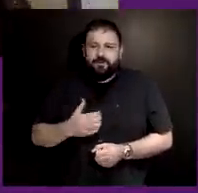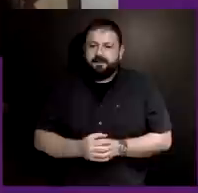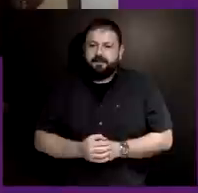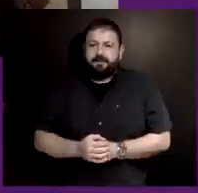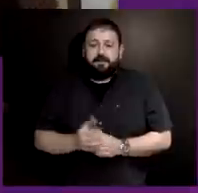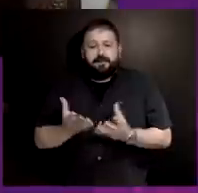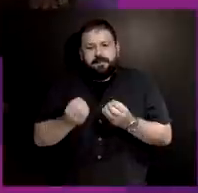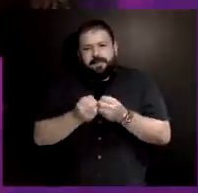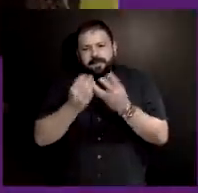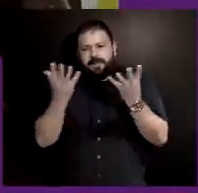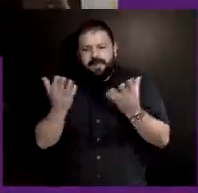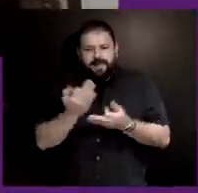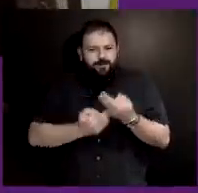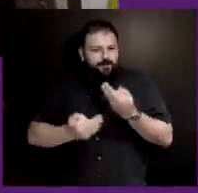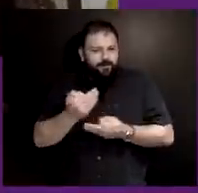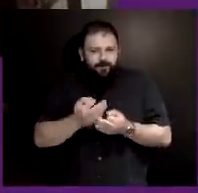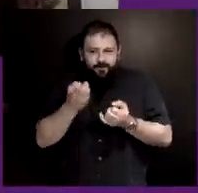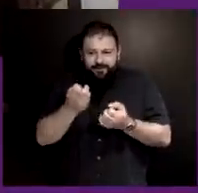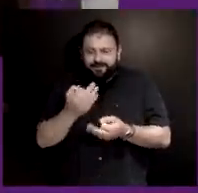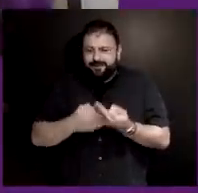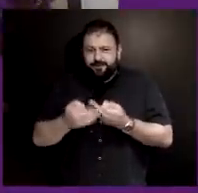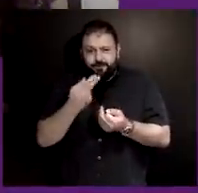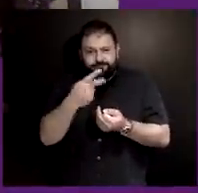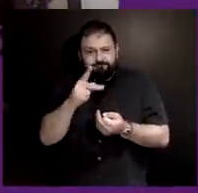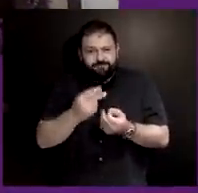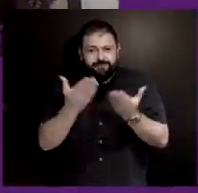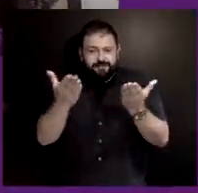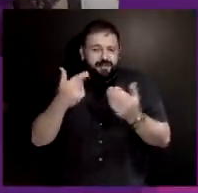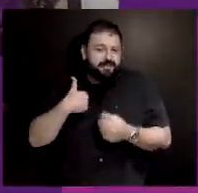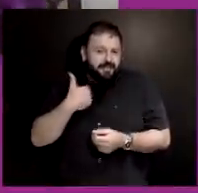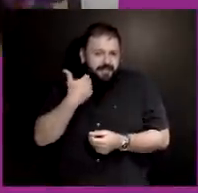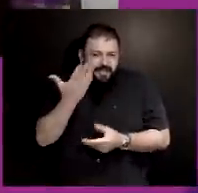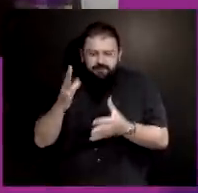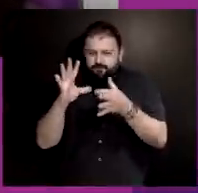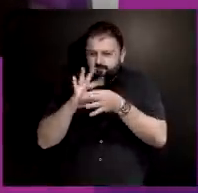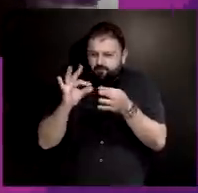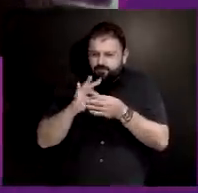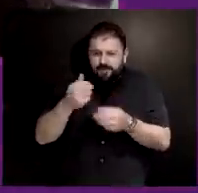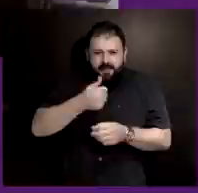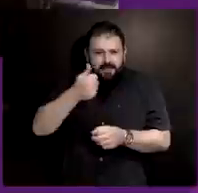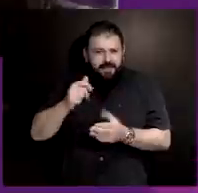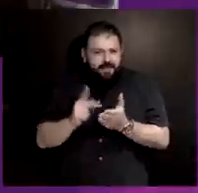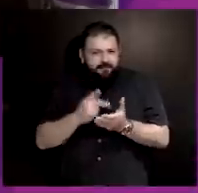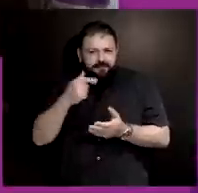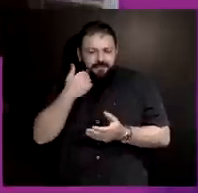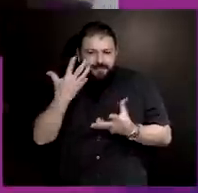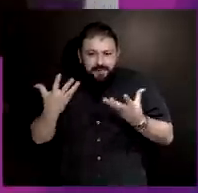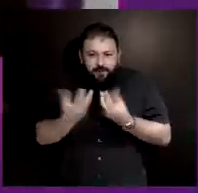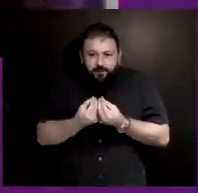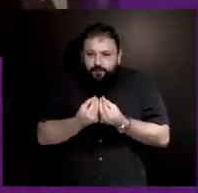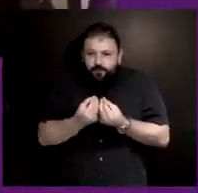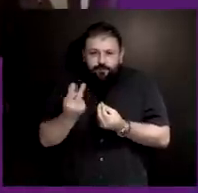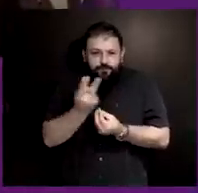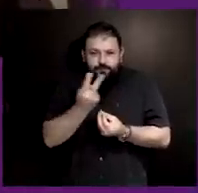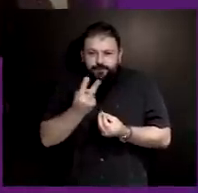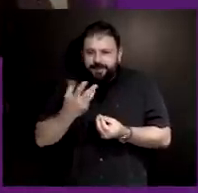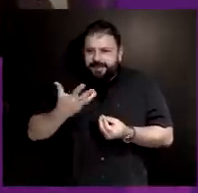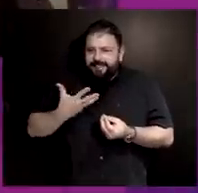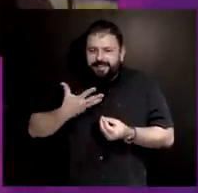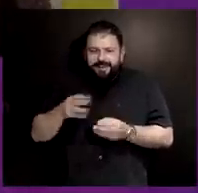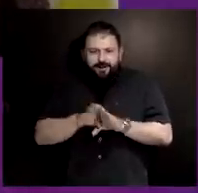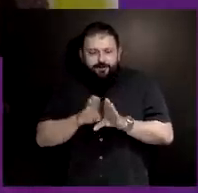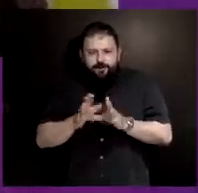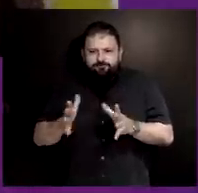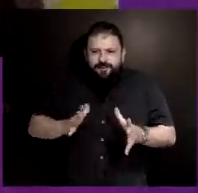al contrario, es su espacio, por favor. Ya queremos escucharlo porque cada vez que ustedes aparecen juntos, nos traen una bomba de